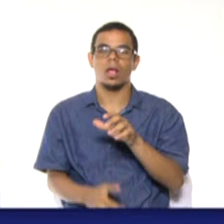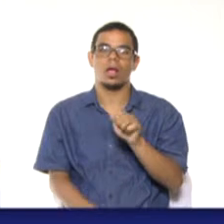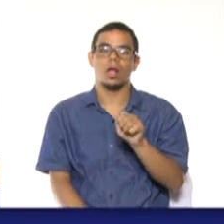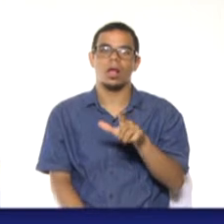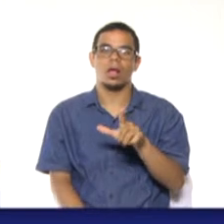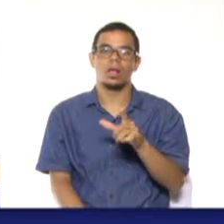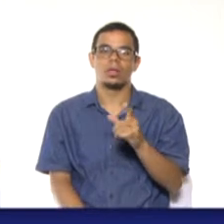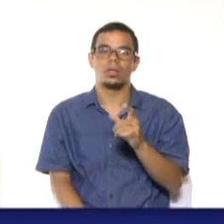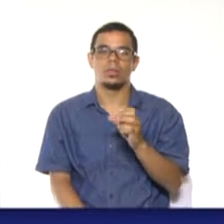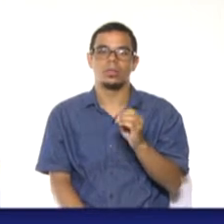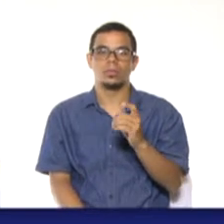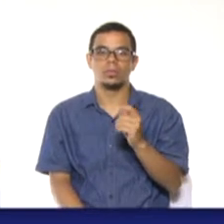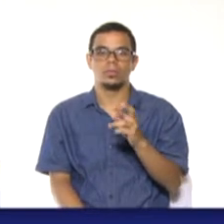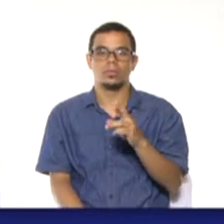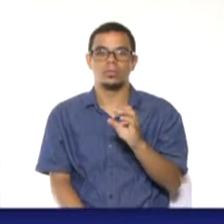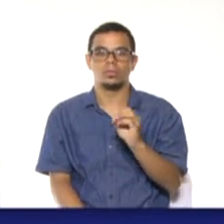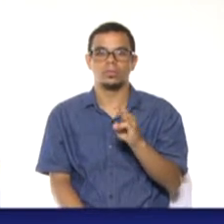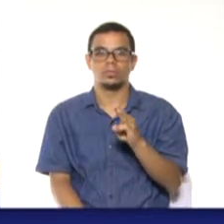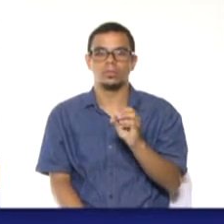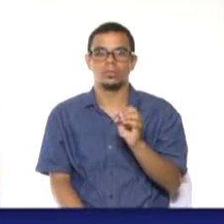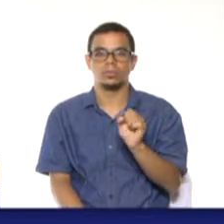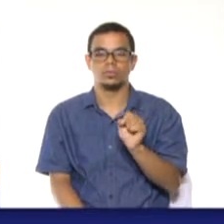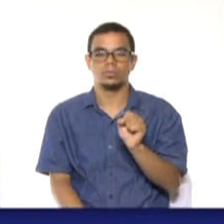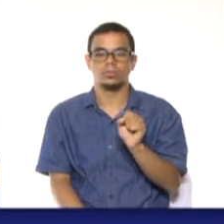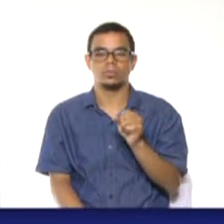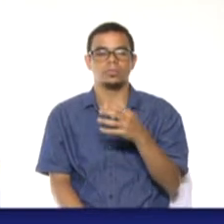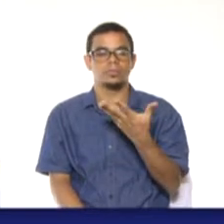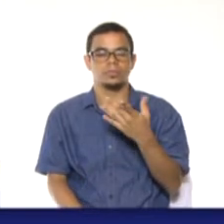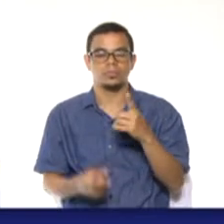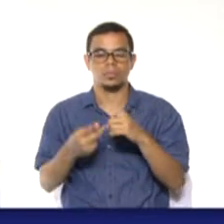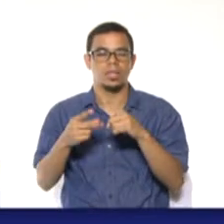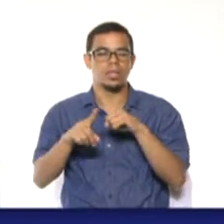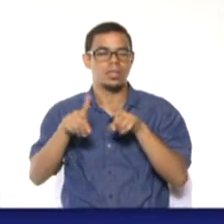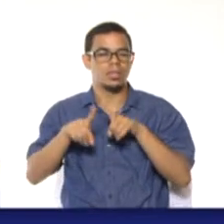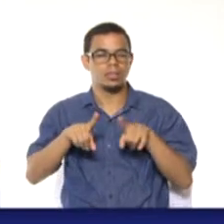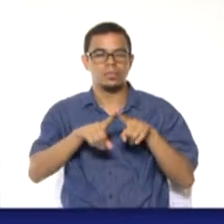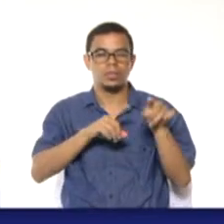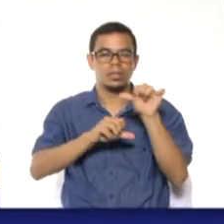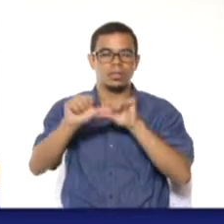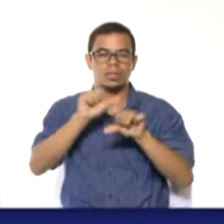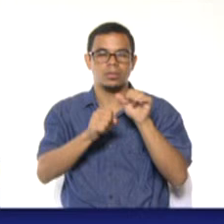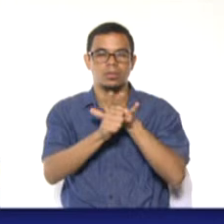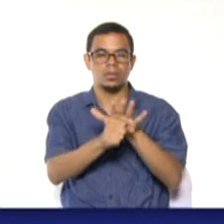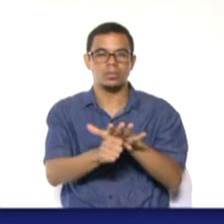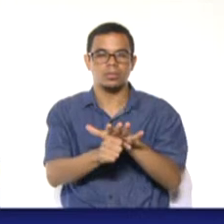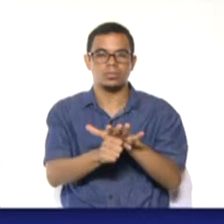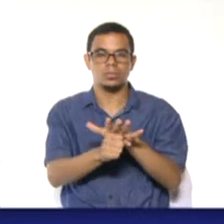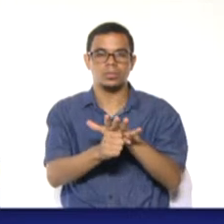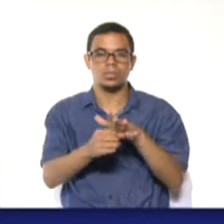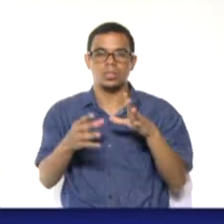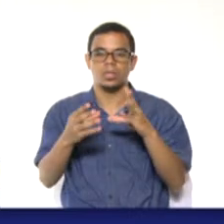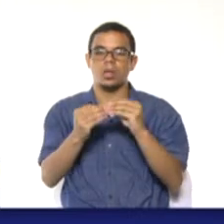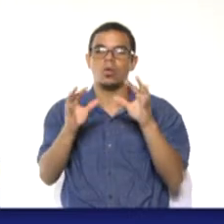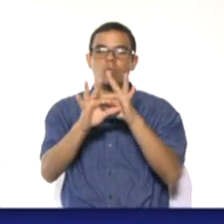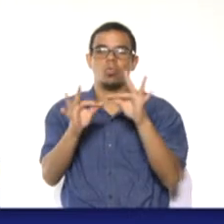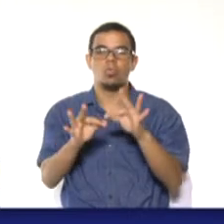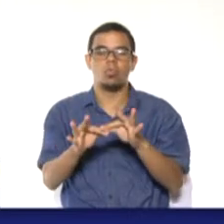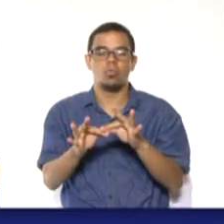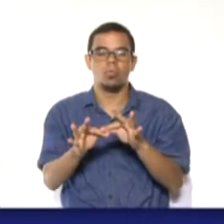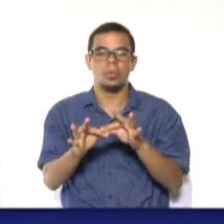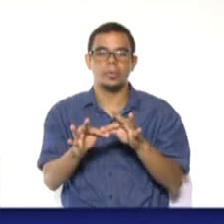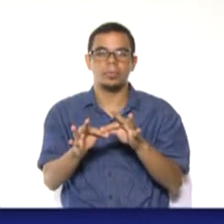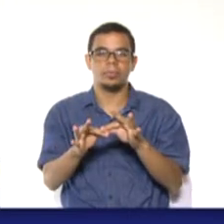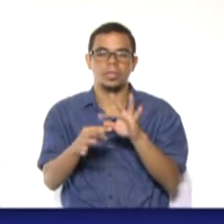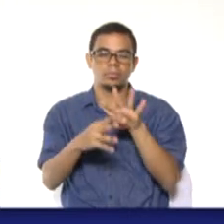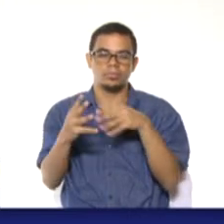está el furereno, el grafeno, y esos están representados bajo unas formas geométricas o unas